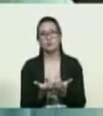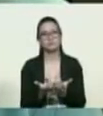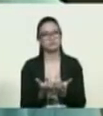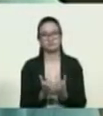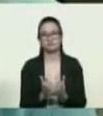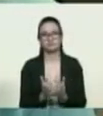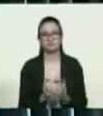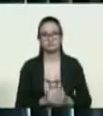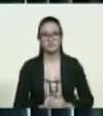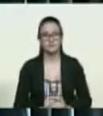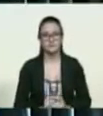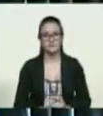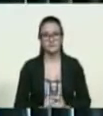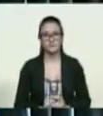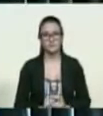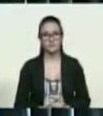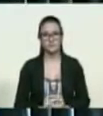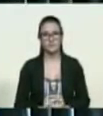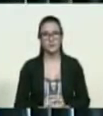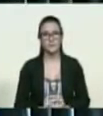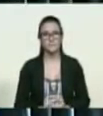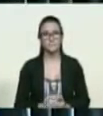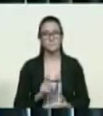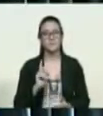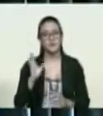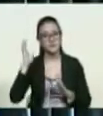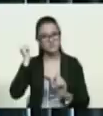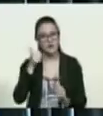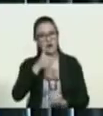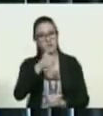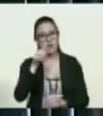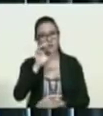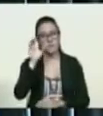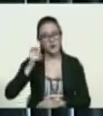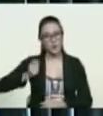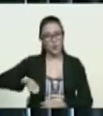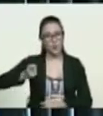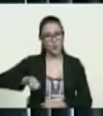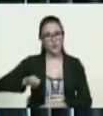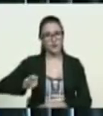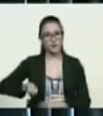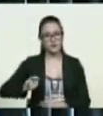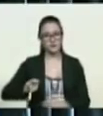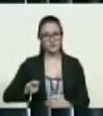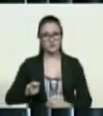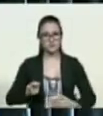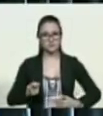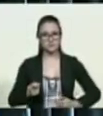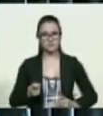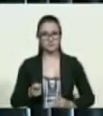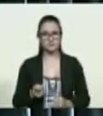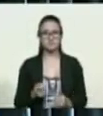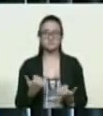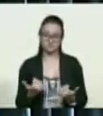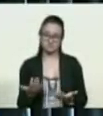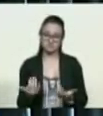Sencillamente tienen que activarse los mecanismos diplomáticos, jurídicos, que es lo que estamos